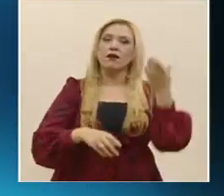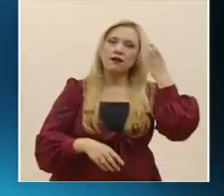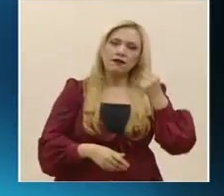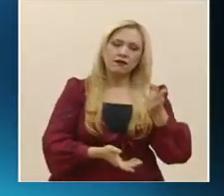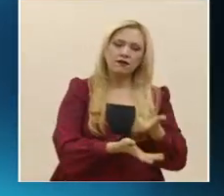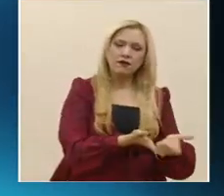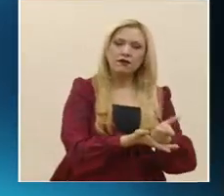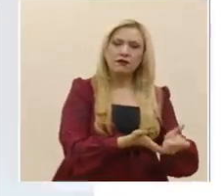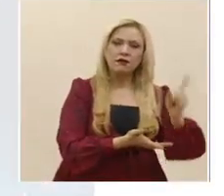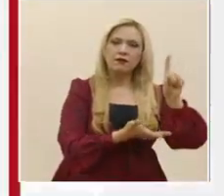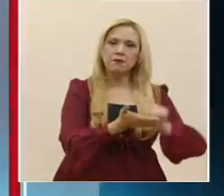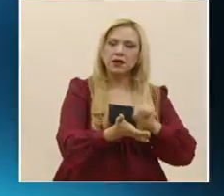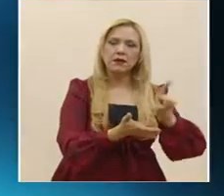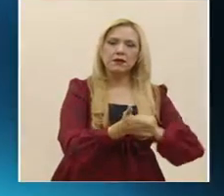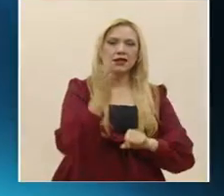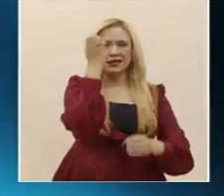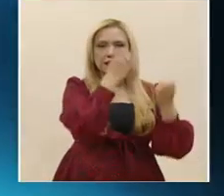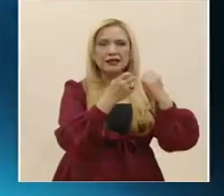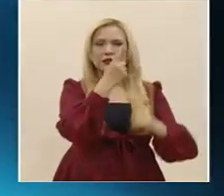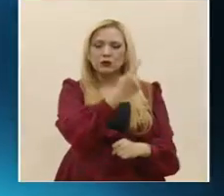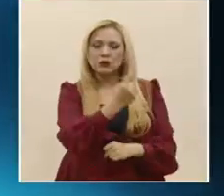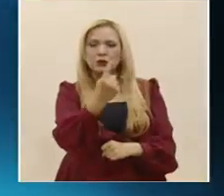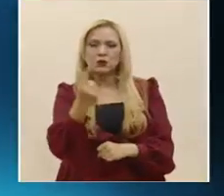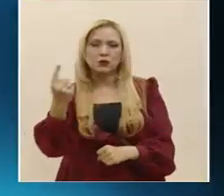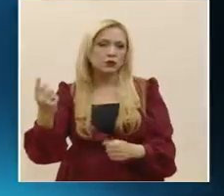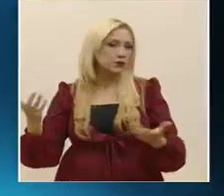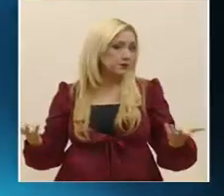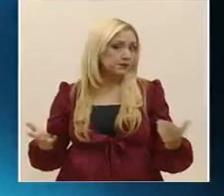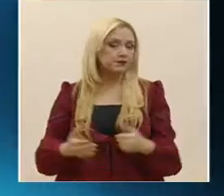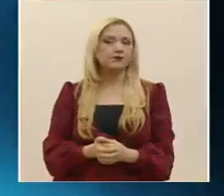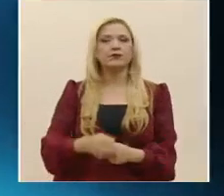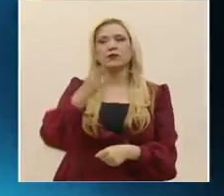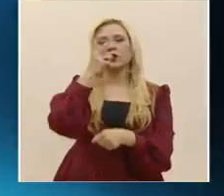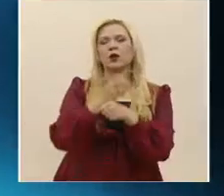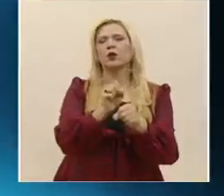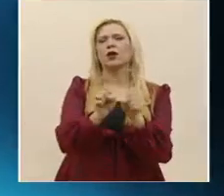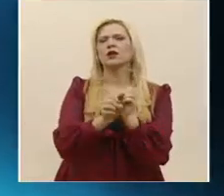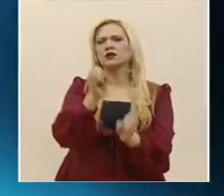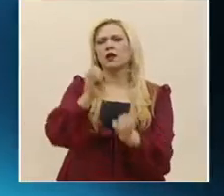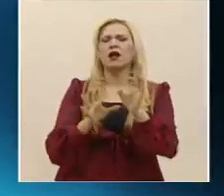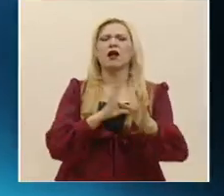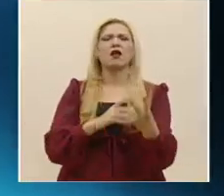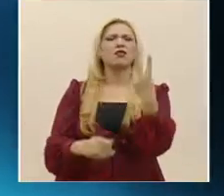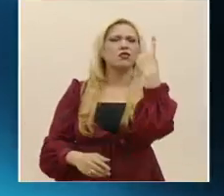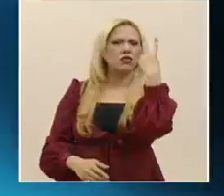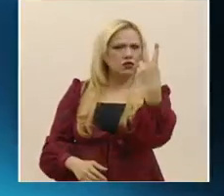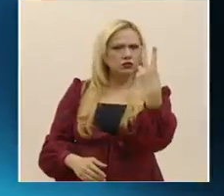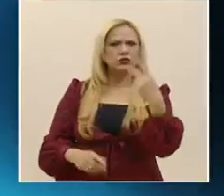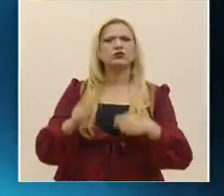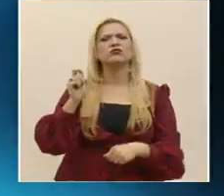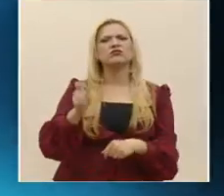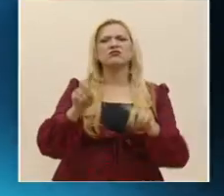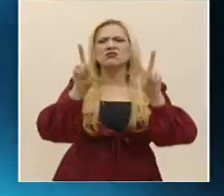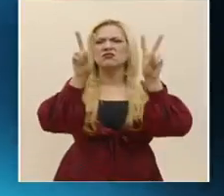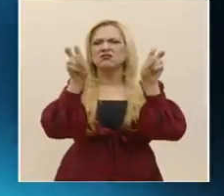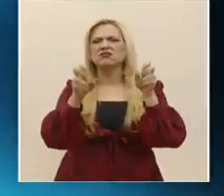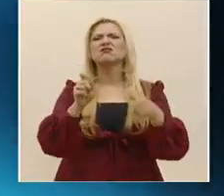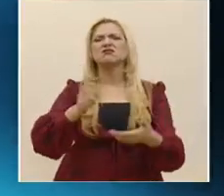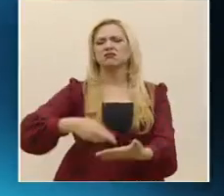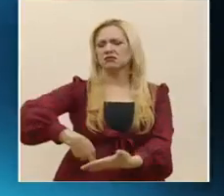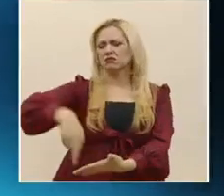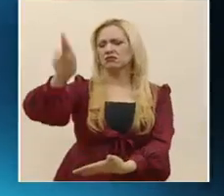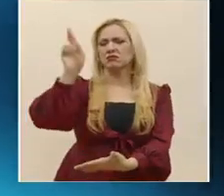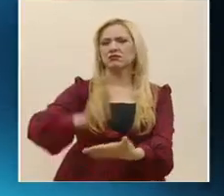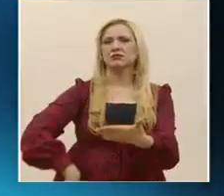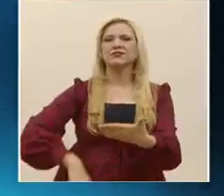analizada de manera autónoma. De la segunda sala se publicaron 2 criterios. El primero de rubro, firma electrónica,